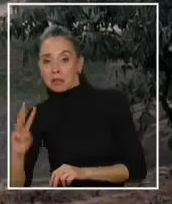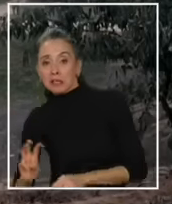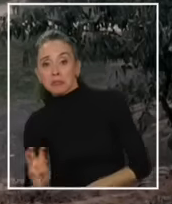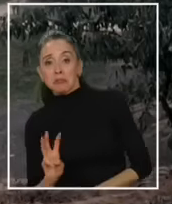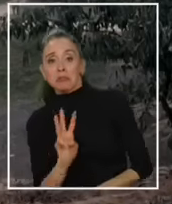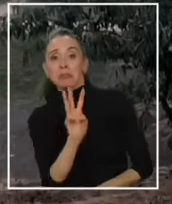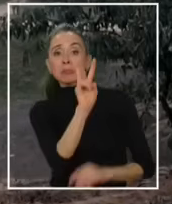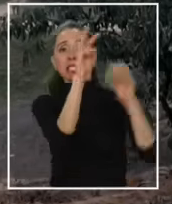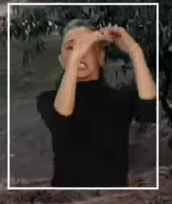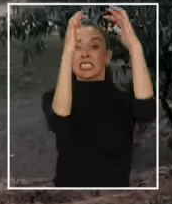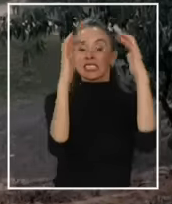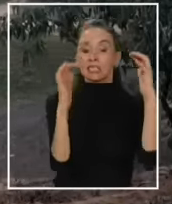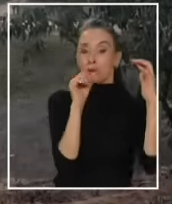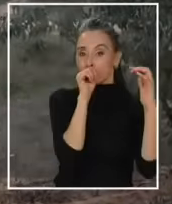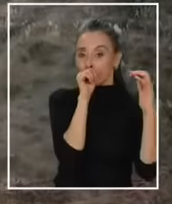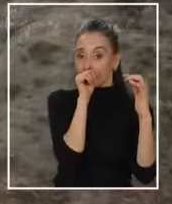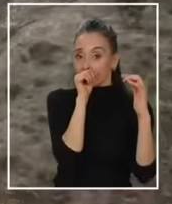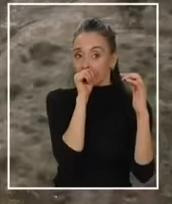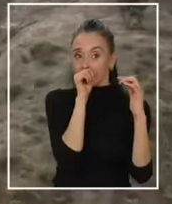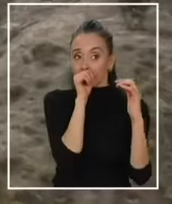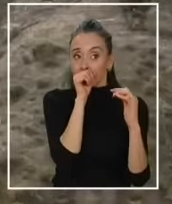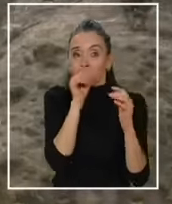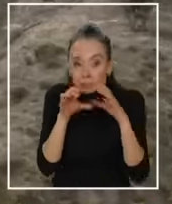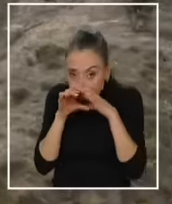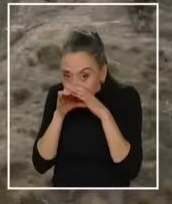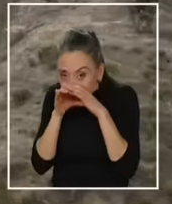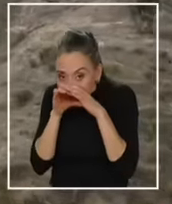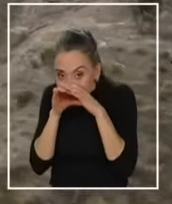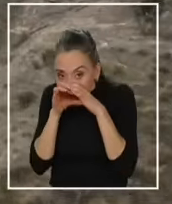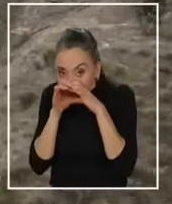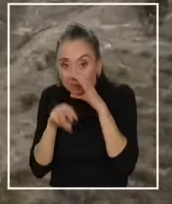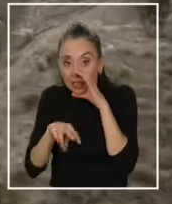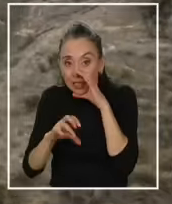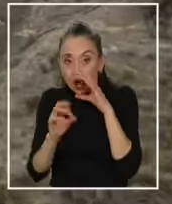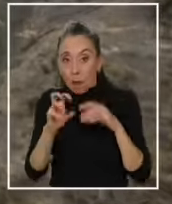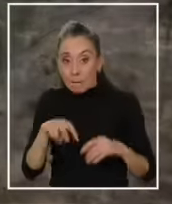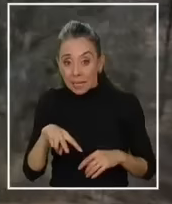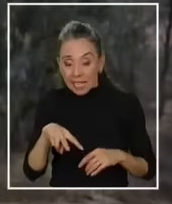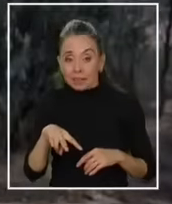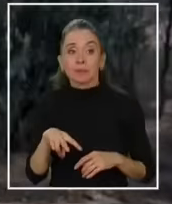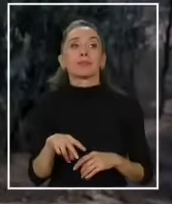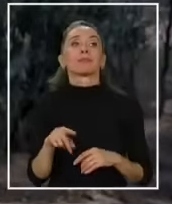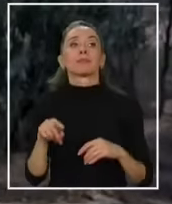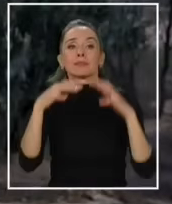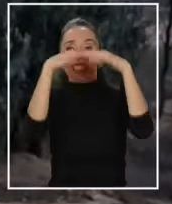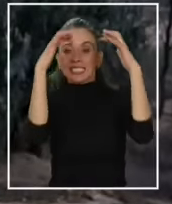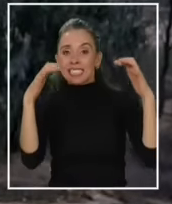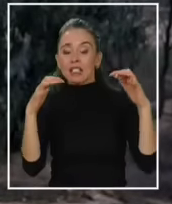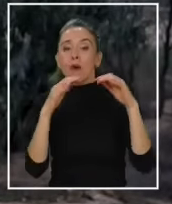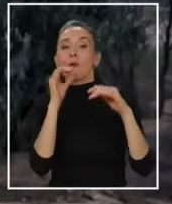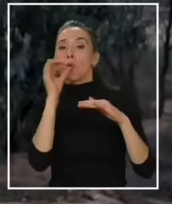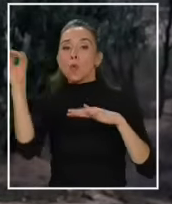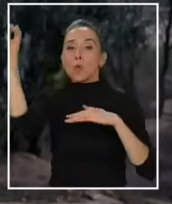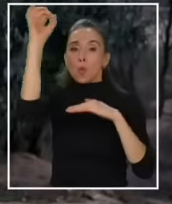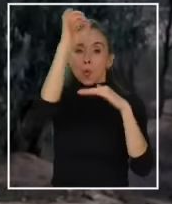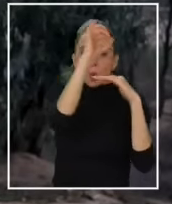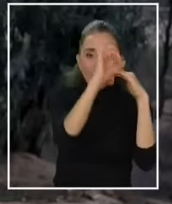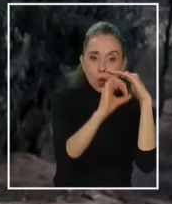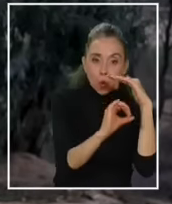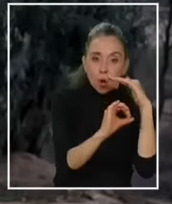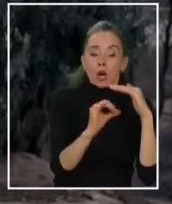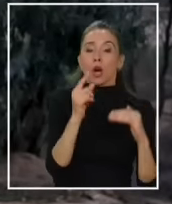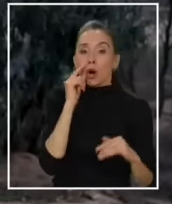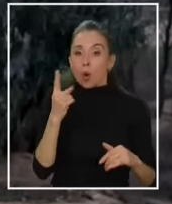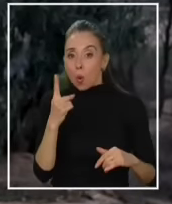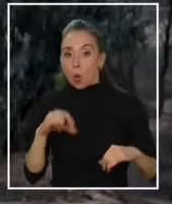cerro, presumiblemente para aspirar neopren. En medio de los cerros y terminando la jornada, uno de los